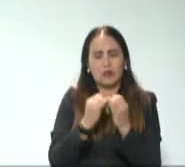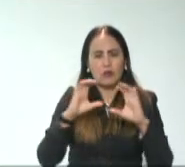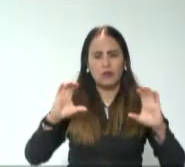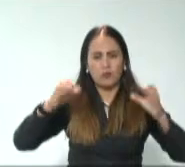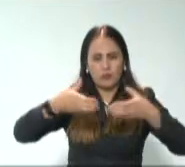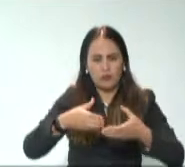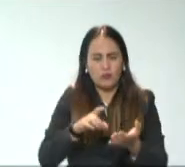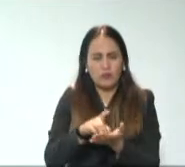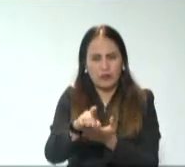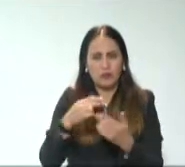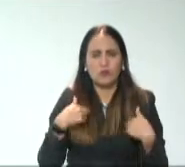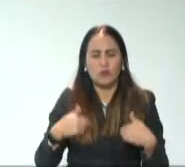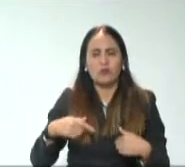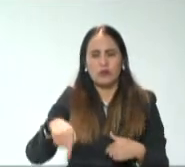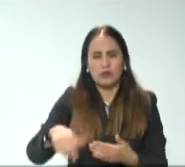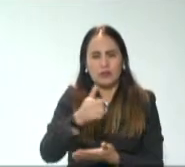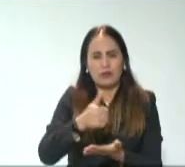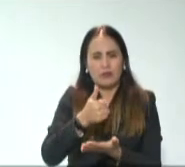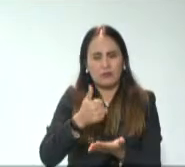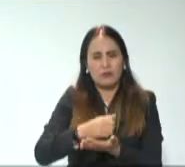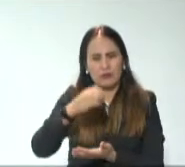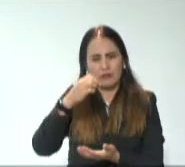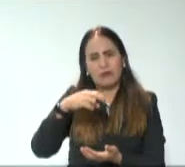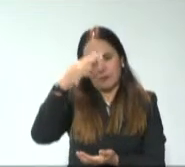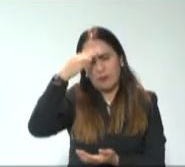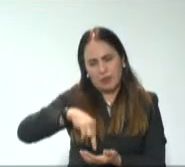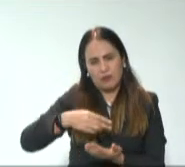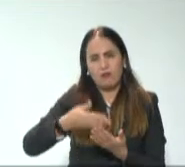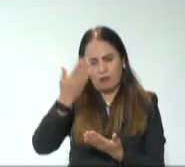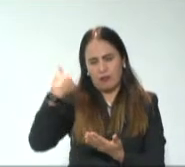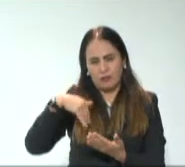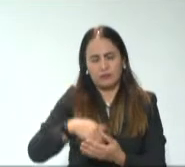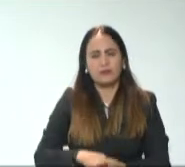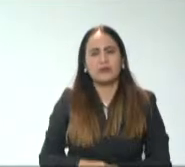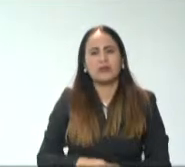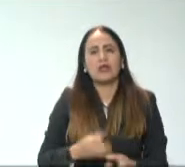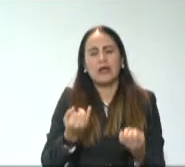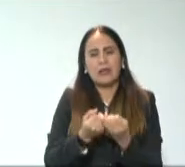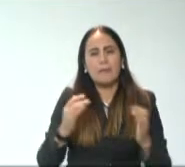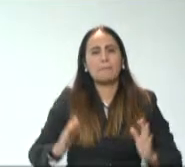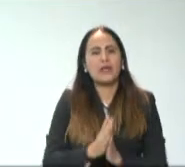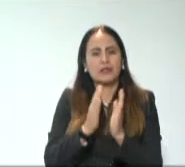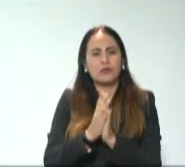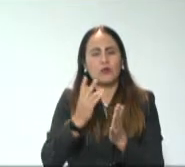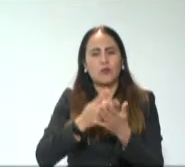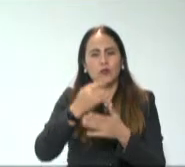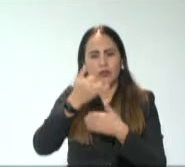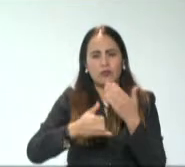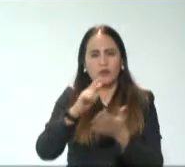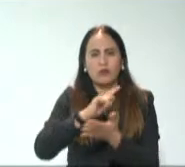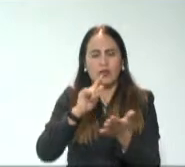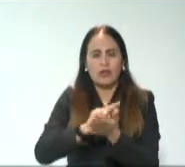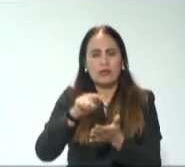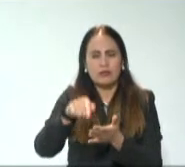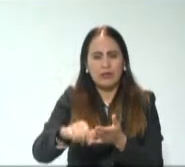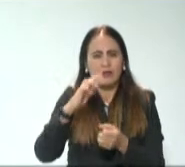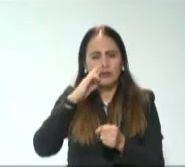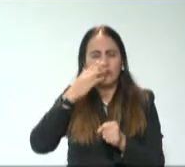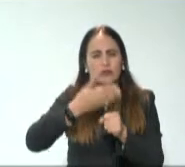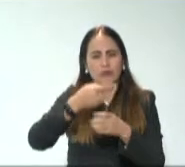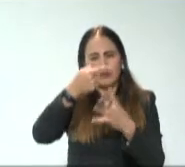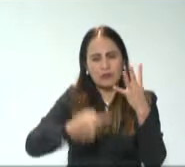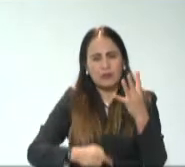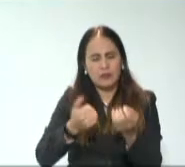Derechos Humanos del Distrito Federal en ese entonces donde participó en el proyecto de leyes en materia de responsabilidades